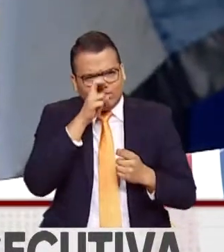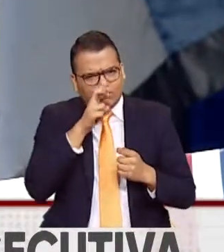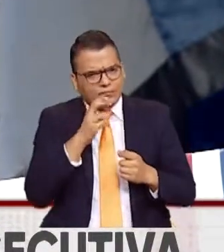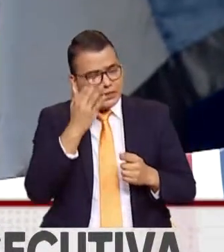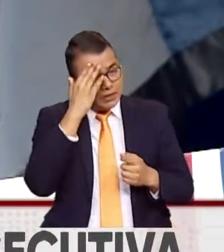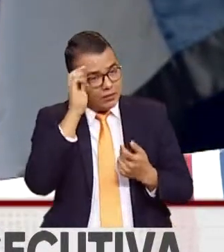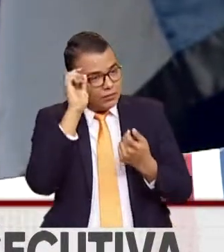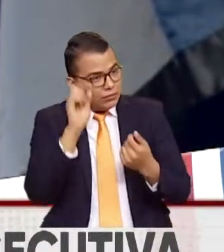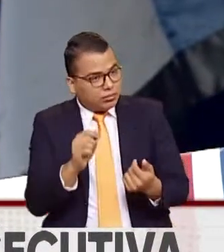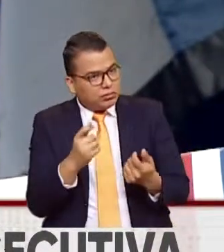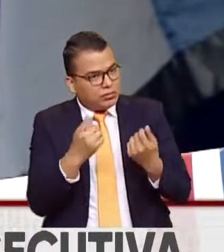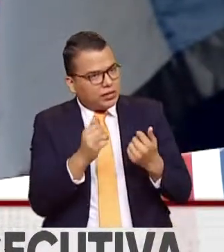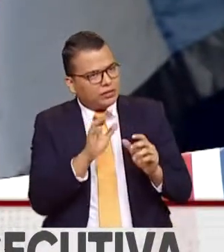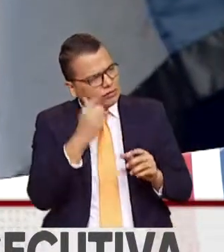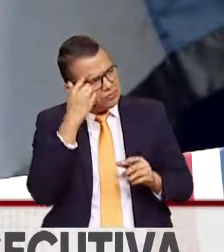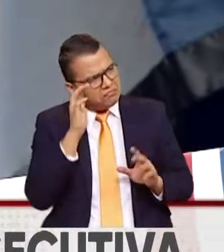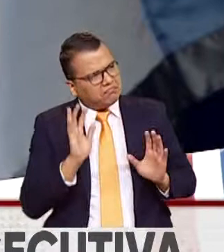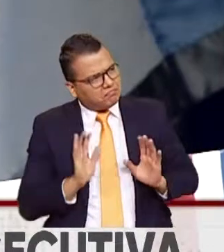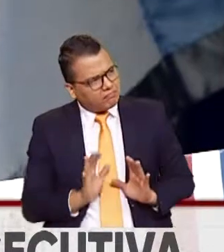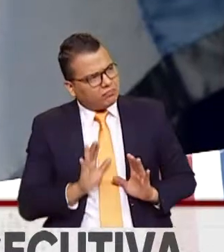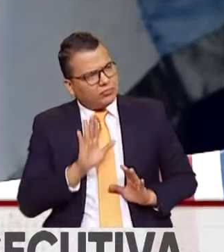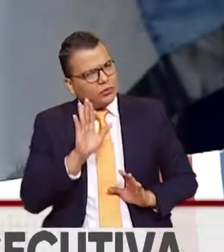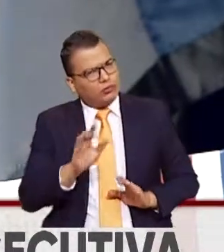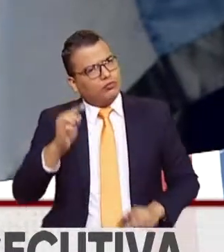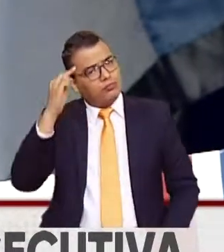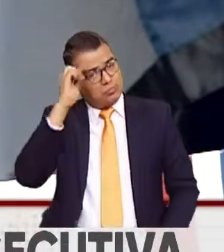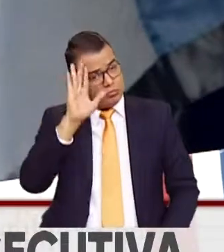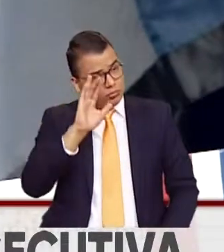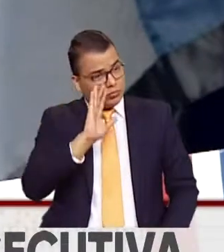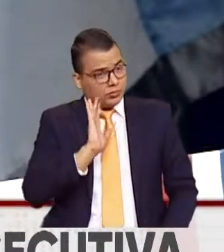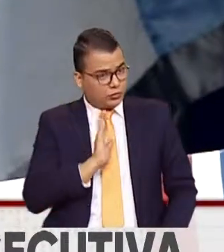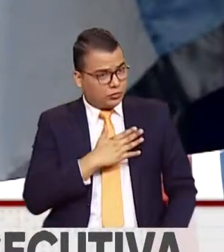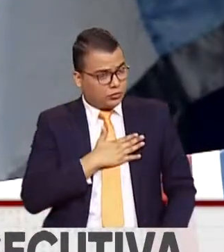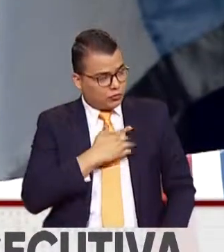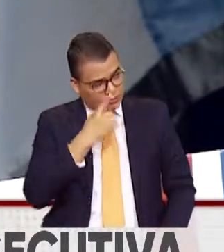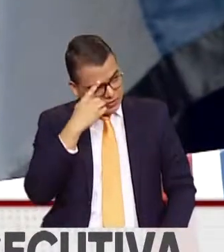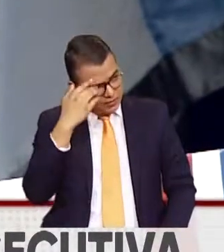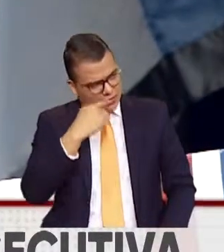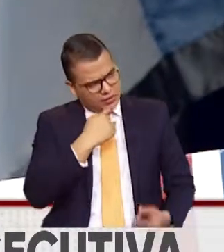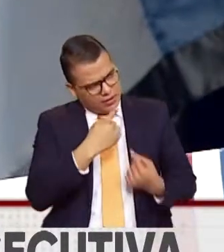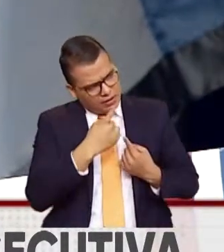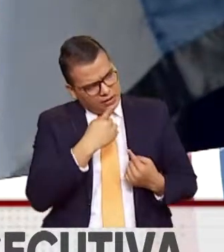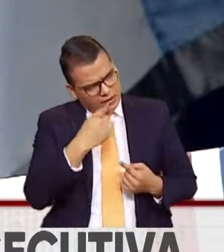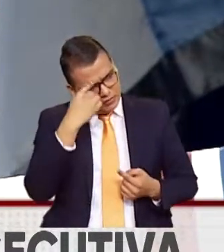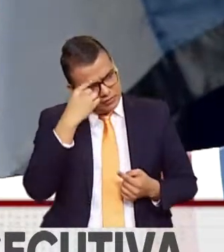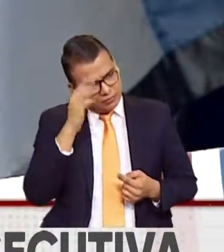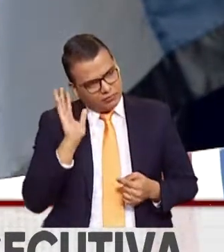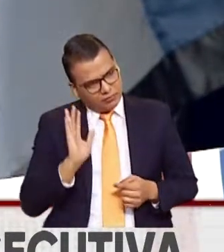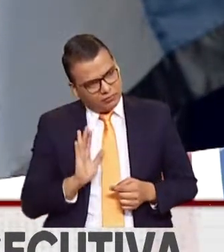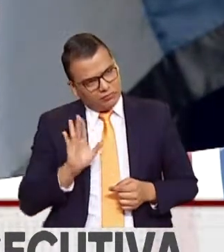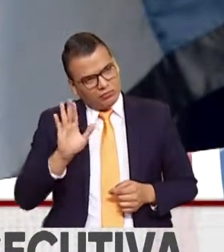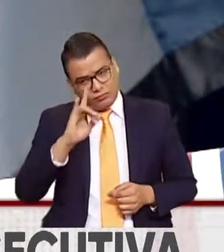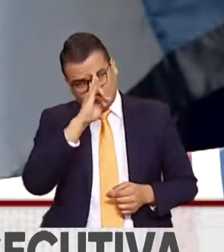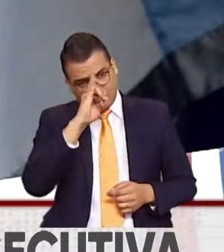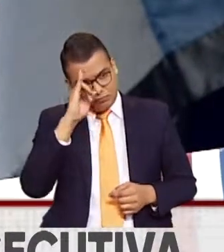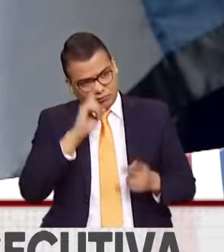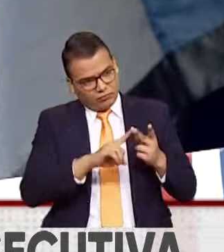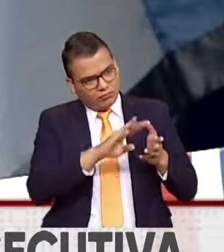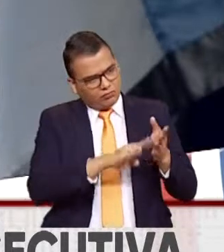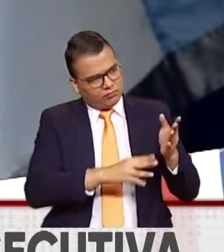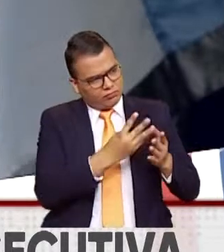inversión de dinero a propósito el fue un concepto muy personal que quiero compartir con usted la gran diferencia entre real madrid-barcelona